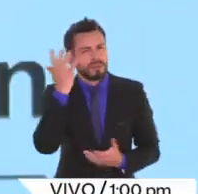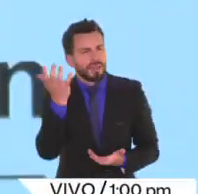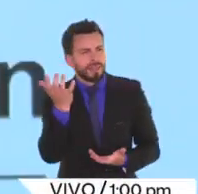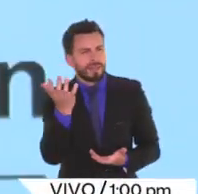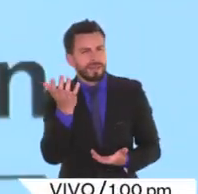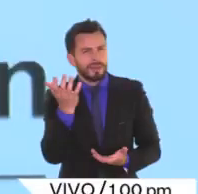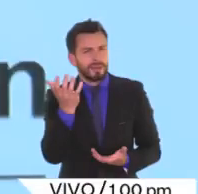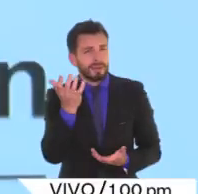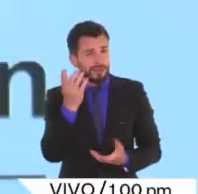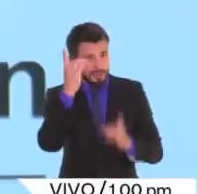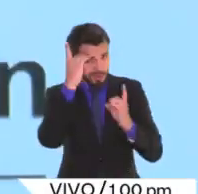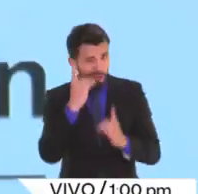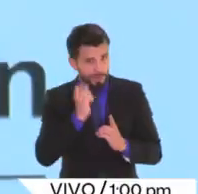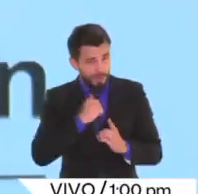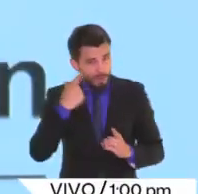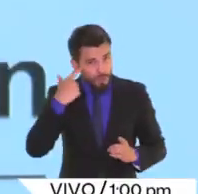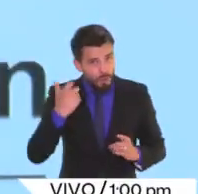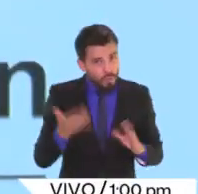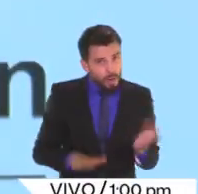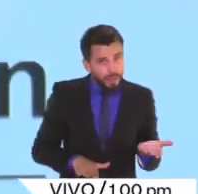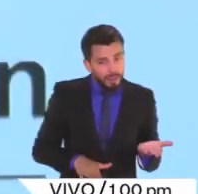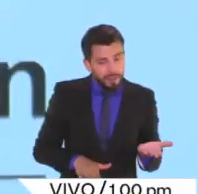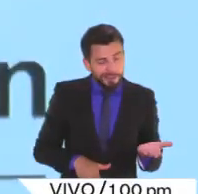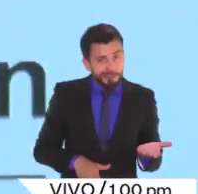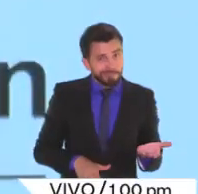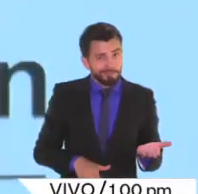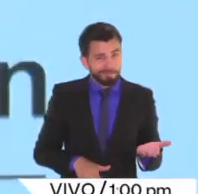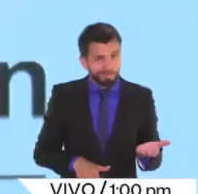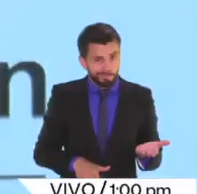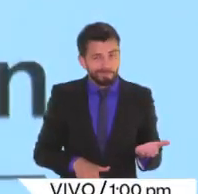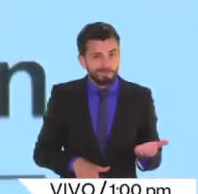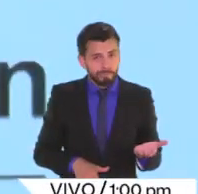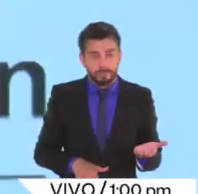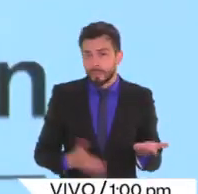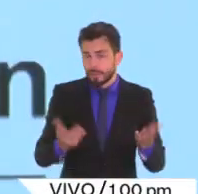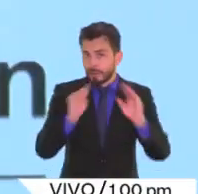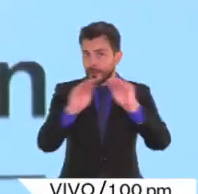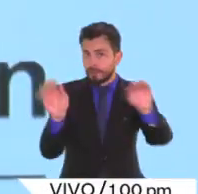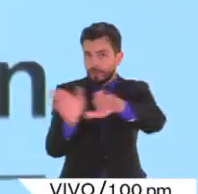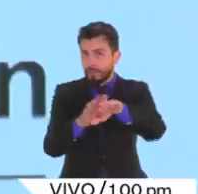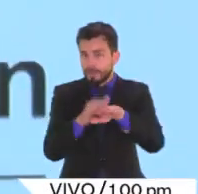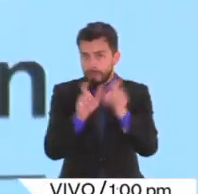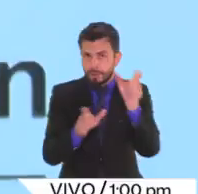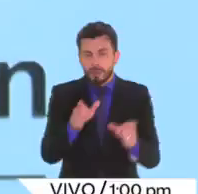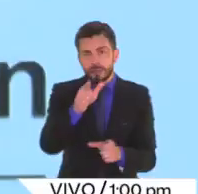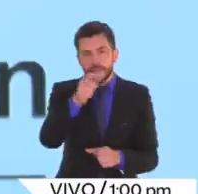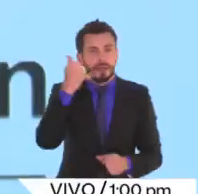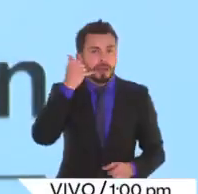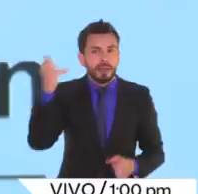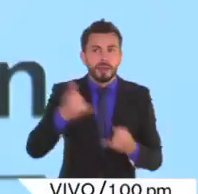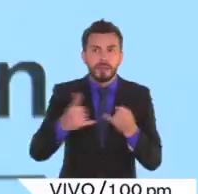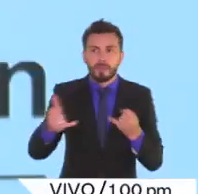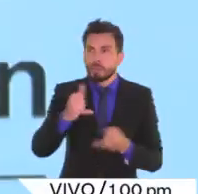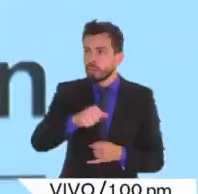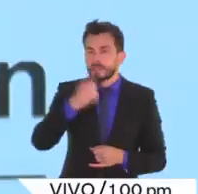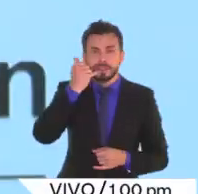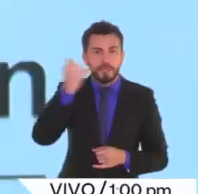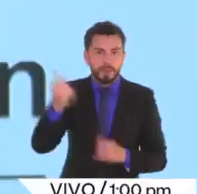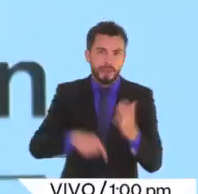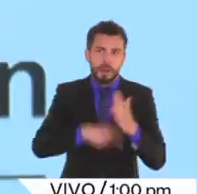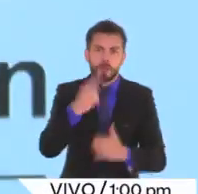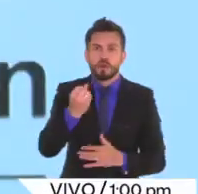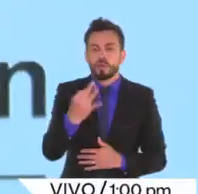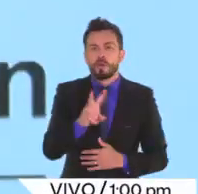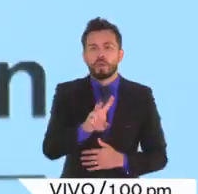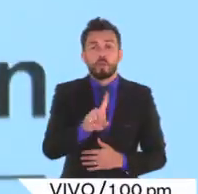esta decisión pero pero siempre que la gente sepa que está la línea A donde pueden llamar directamente al